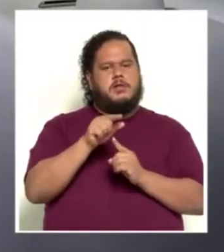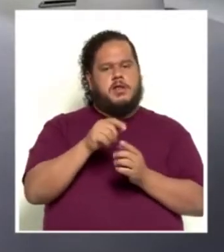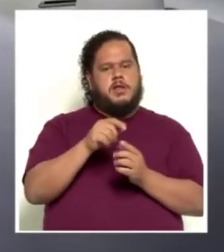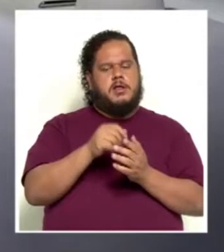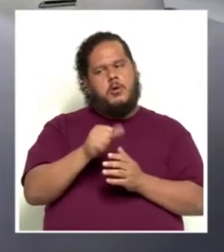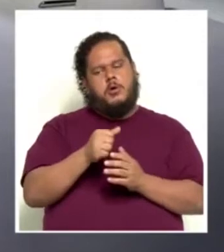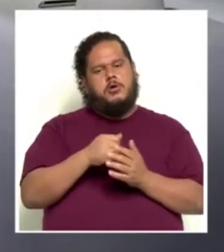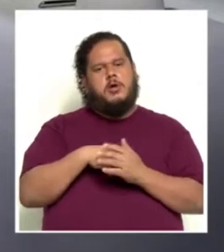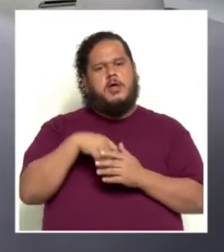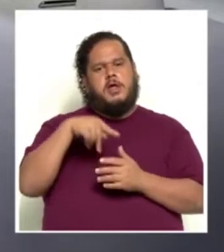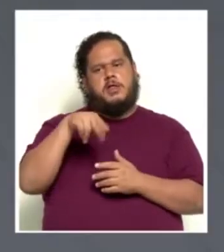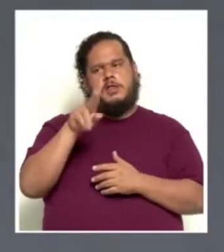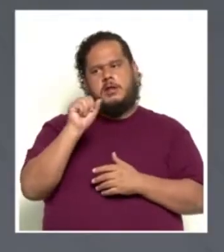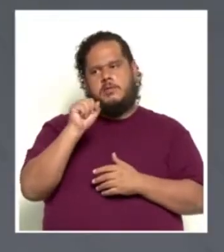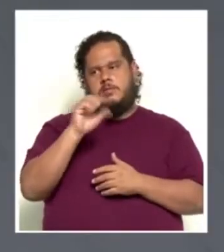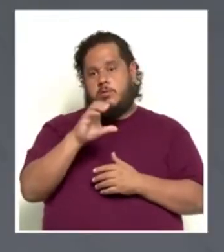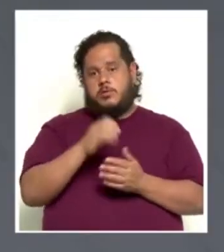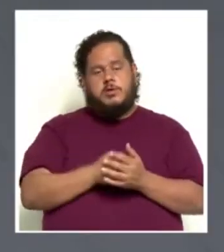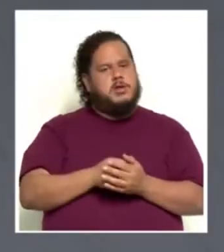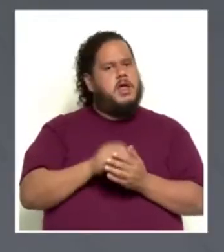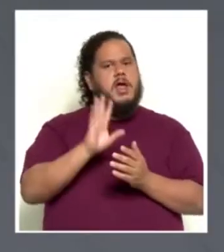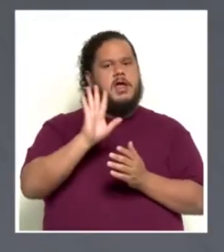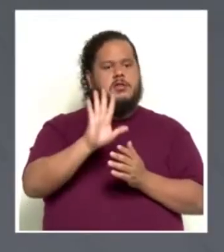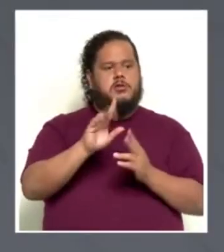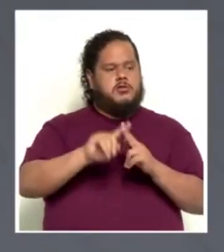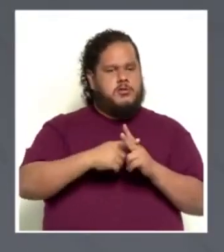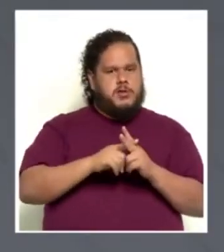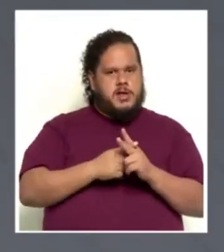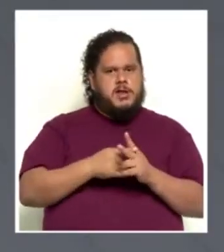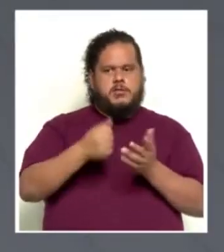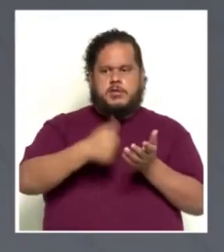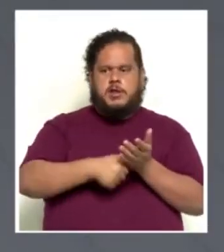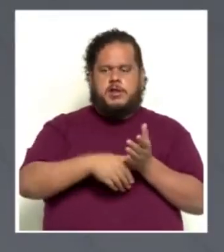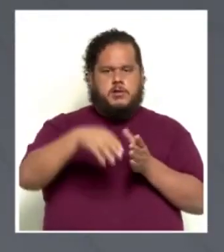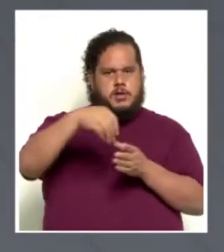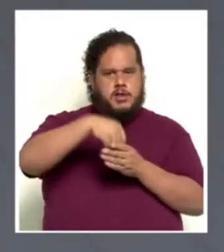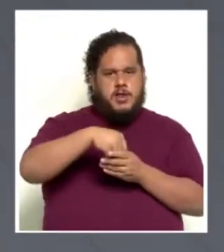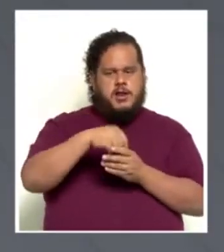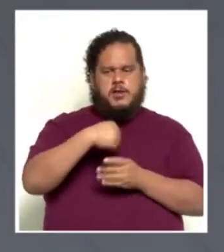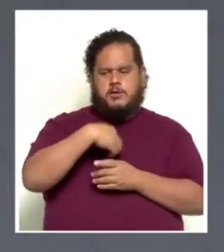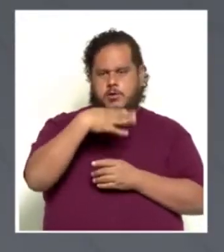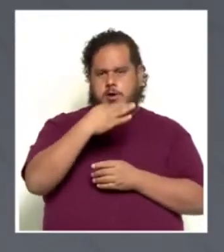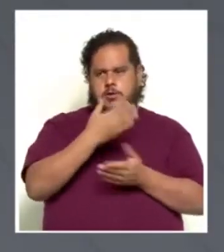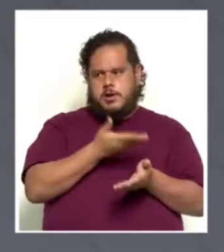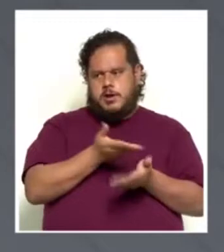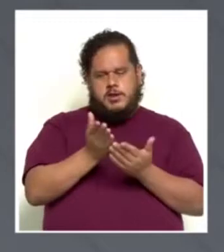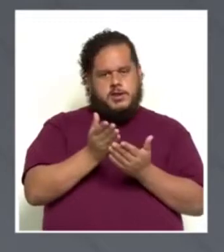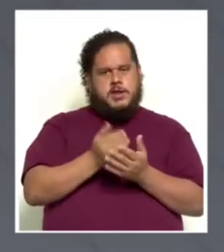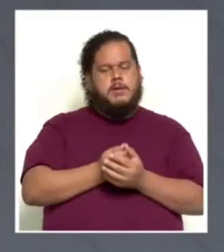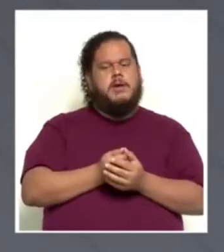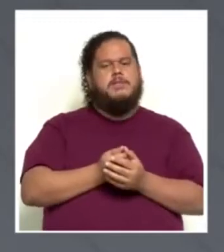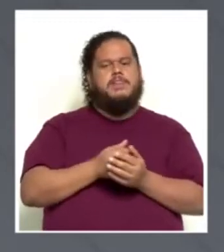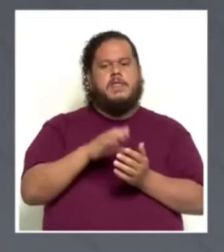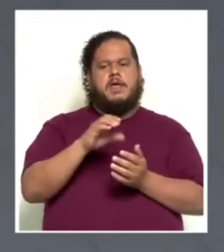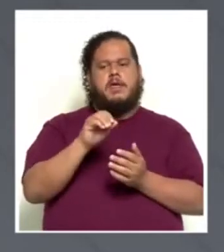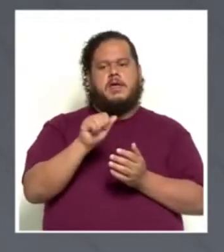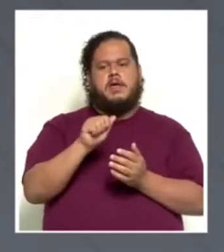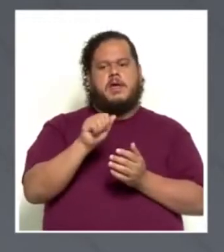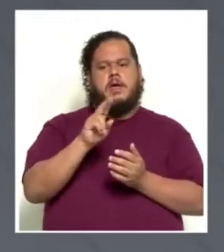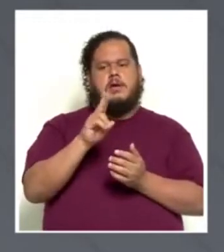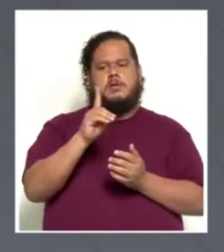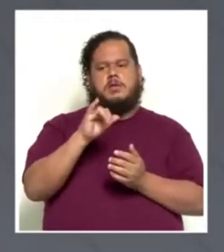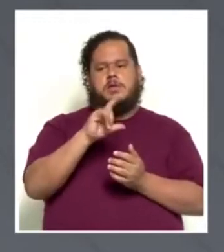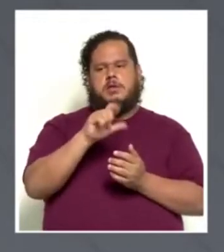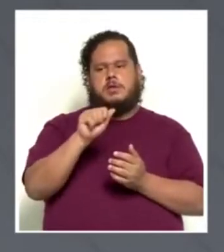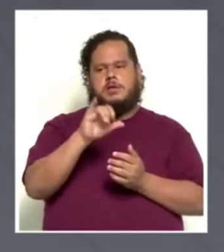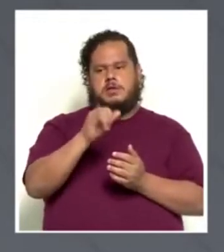Partido Unidad Social Cristiana, que sus mecanismos de elección interna creo que les lleva a caudillajes territoriales,